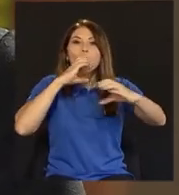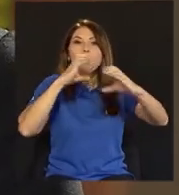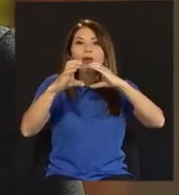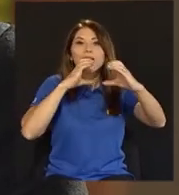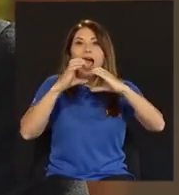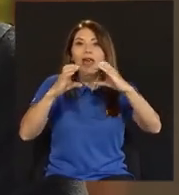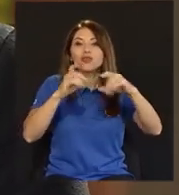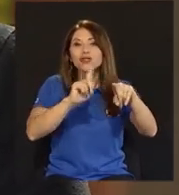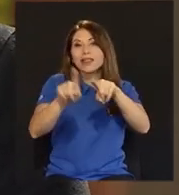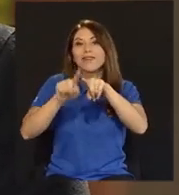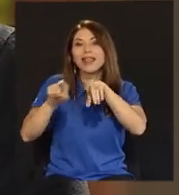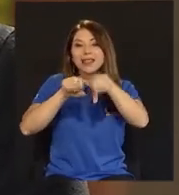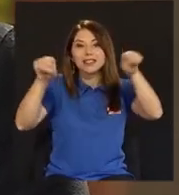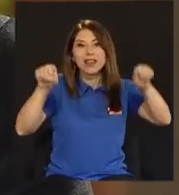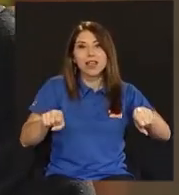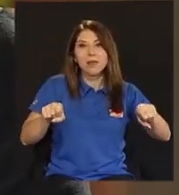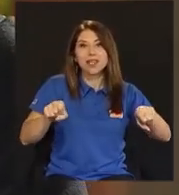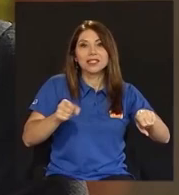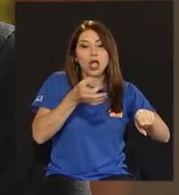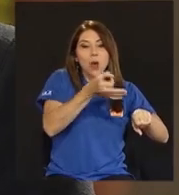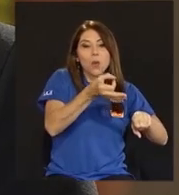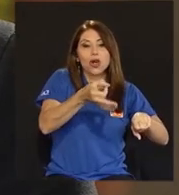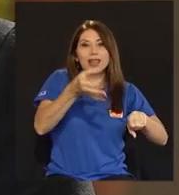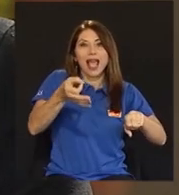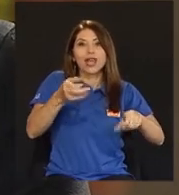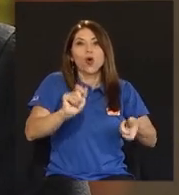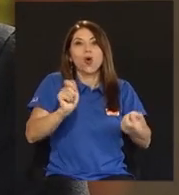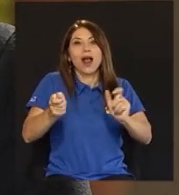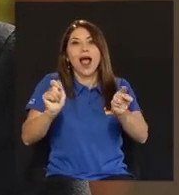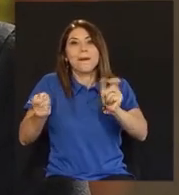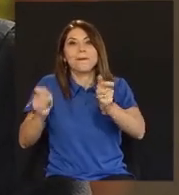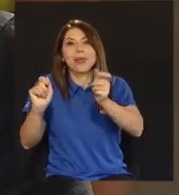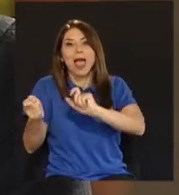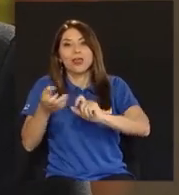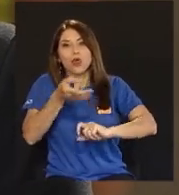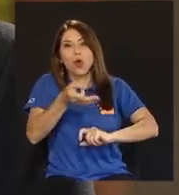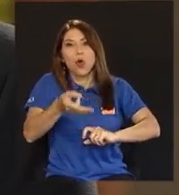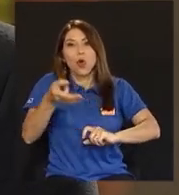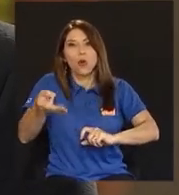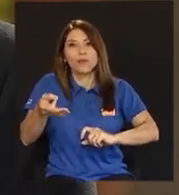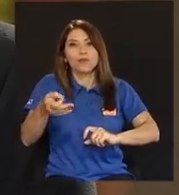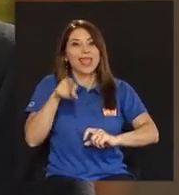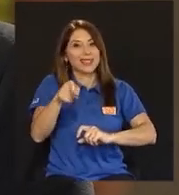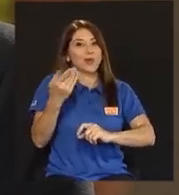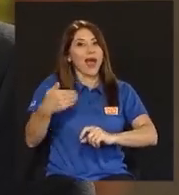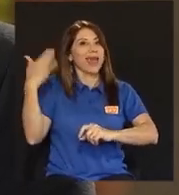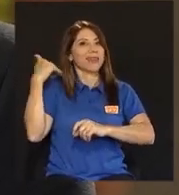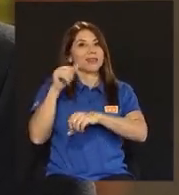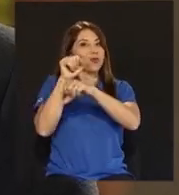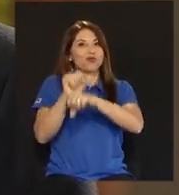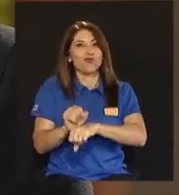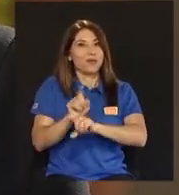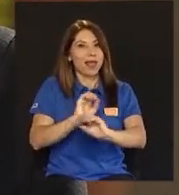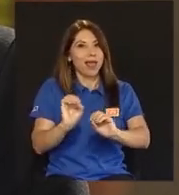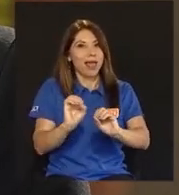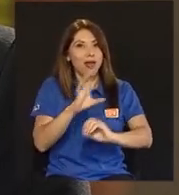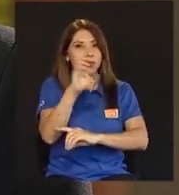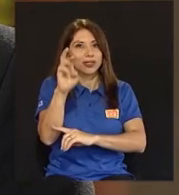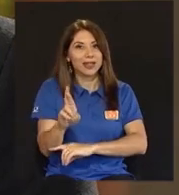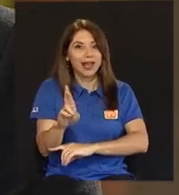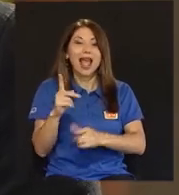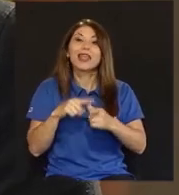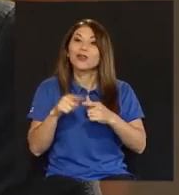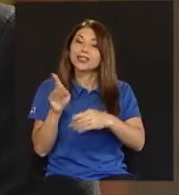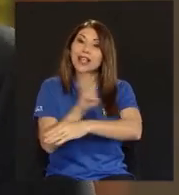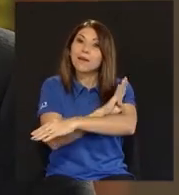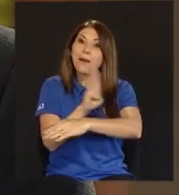o cambiario, en que hay en el país, esa costumbre no se tenía en el pasado en Costa Rica. Entonces el banco adoptó formalmente un régimen